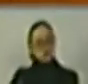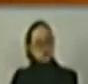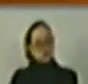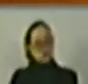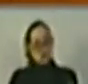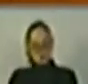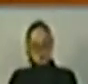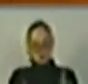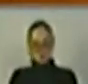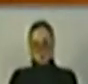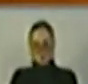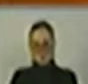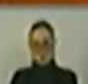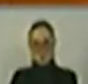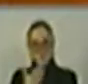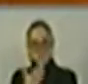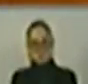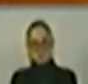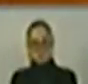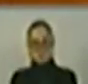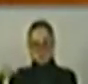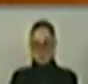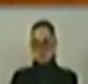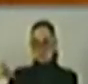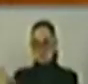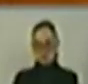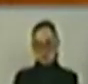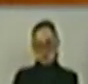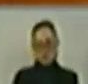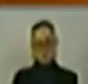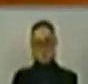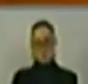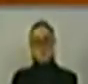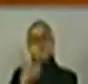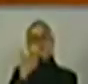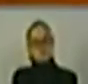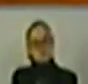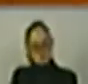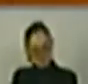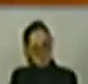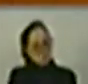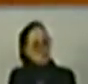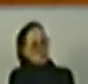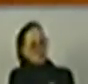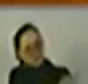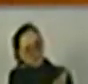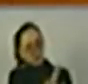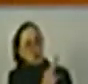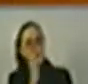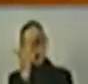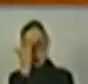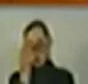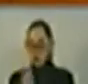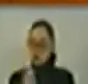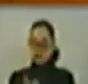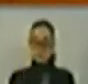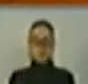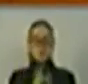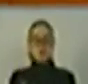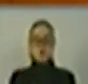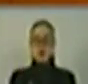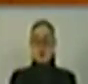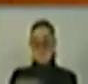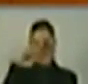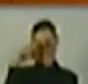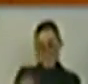representantes de México, y desde aquí queremos mandarles nuestro reconocimiento y las gracias por poner el nombre